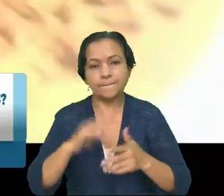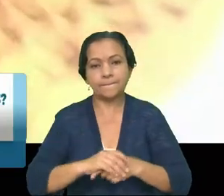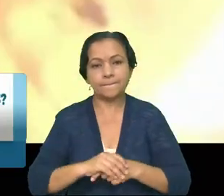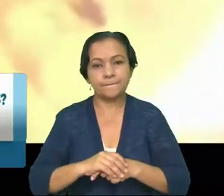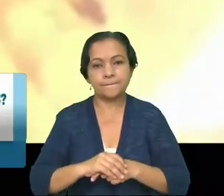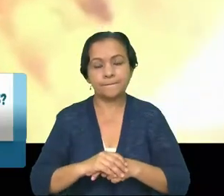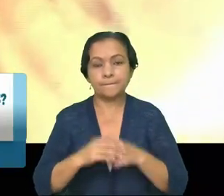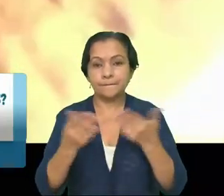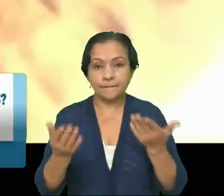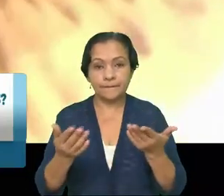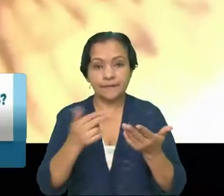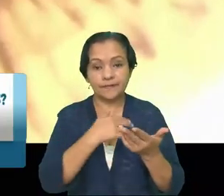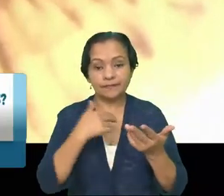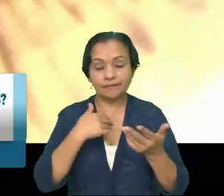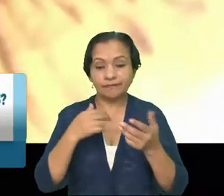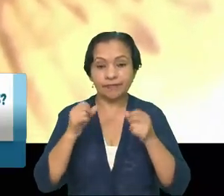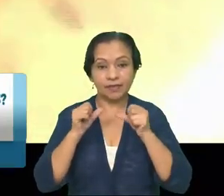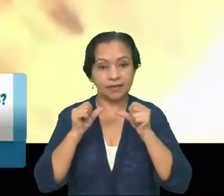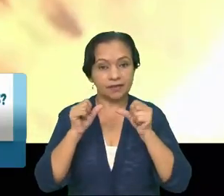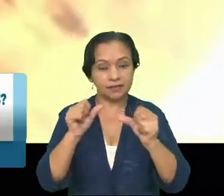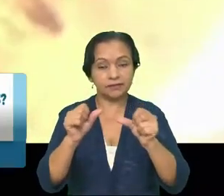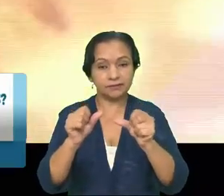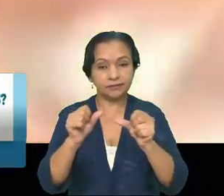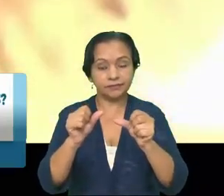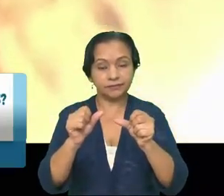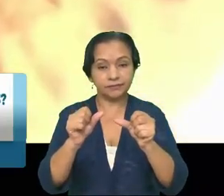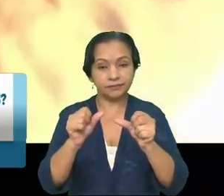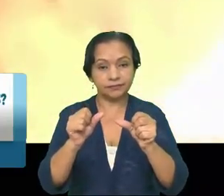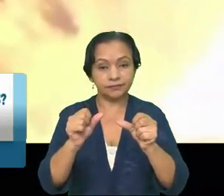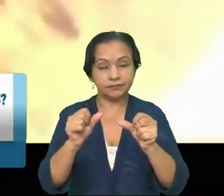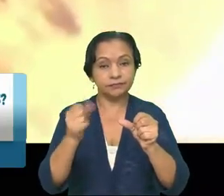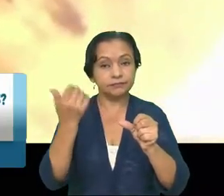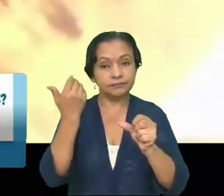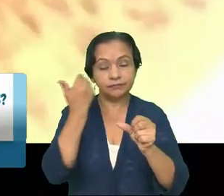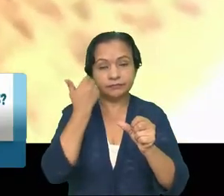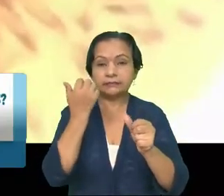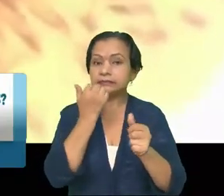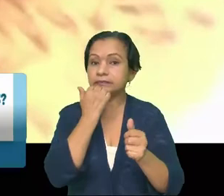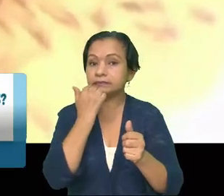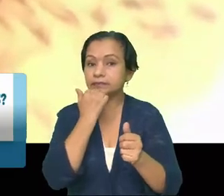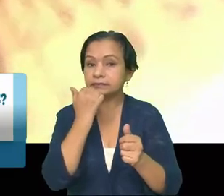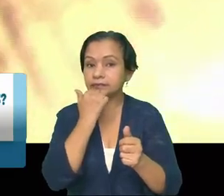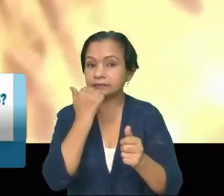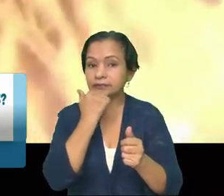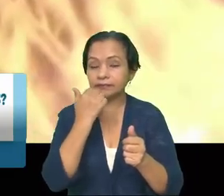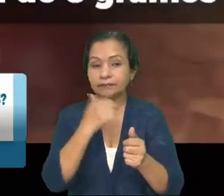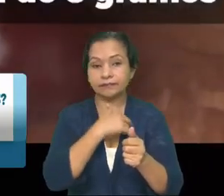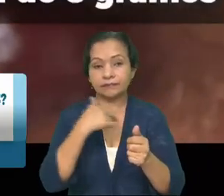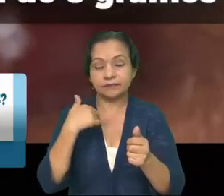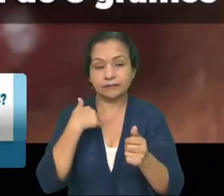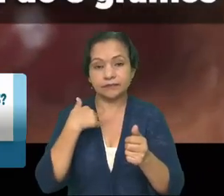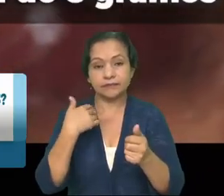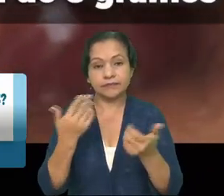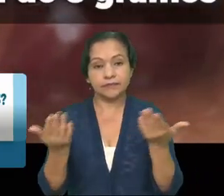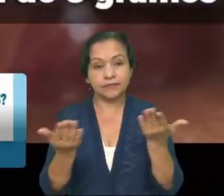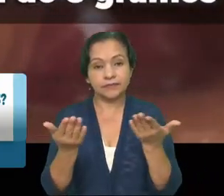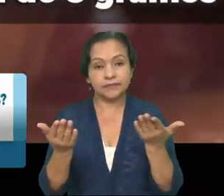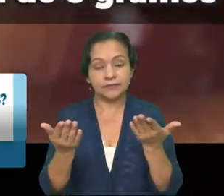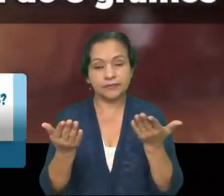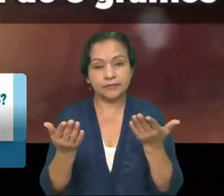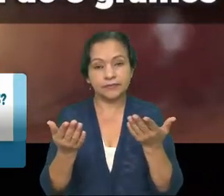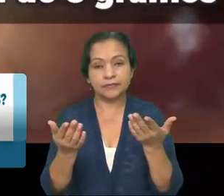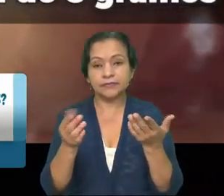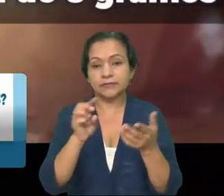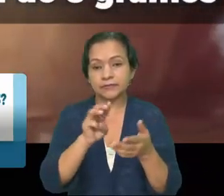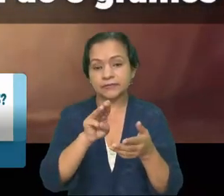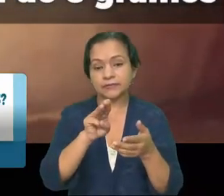inmune, pensando que sigue atacando a la infección viral, se equivoca. Y empieza a atacar a la mielina.